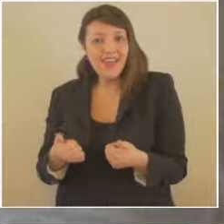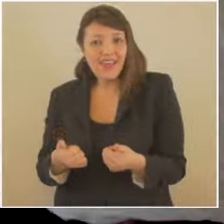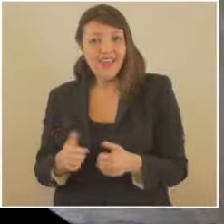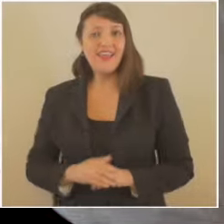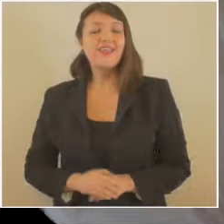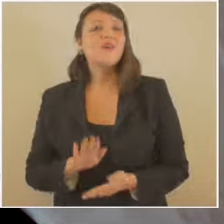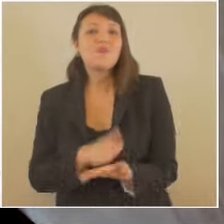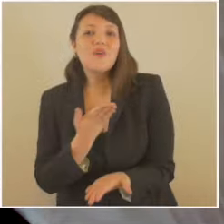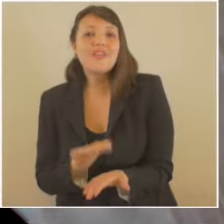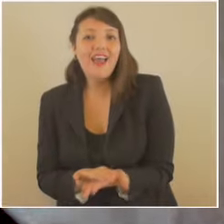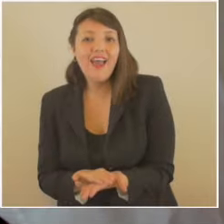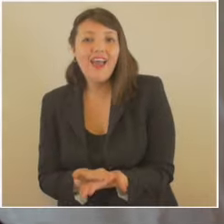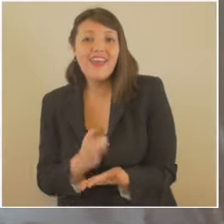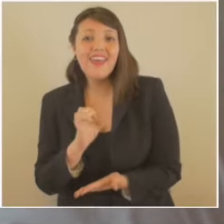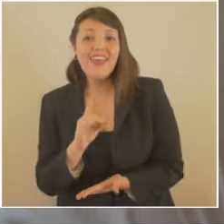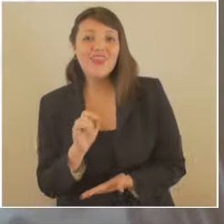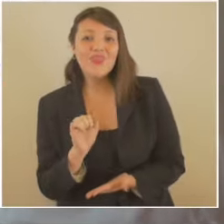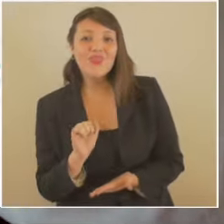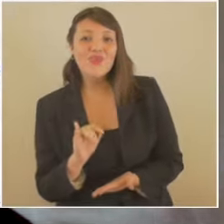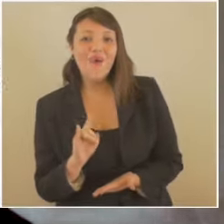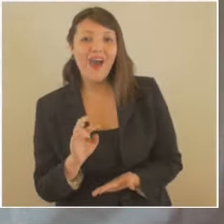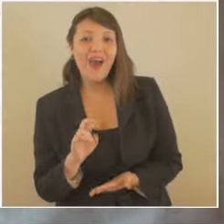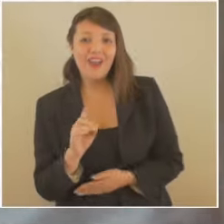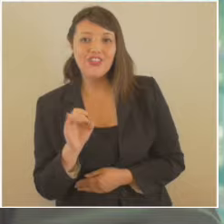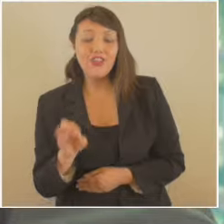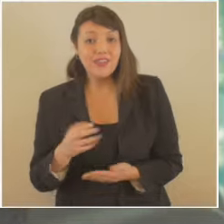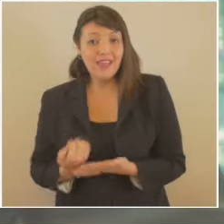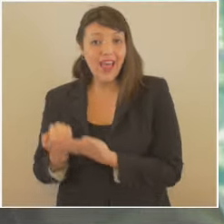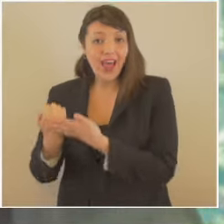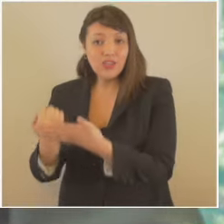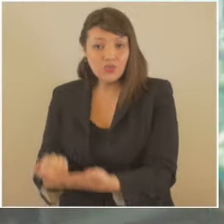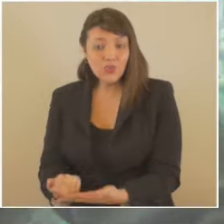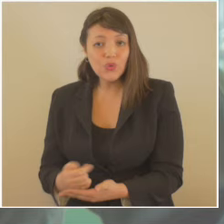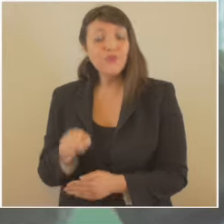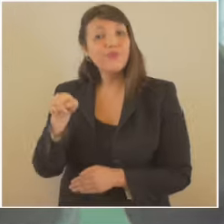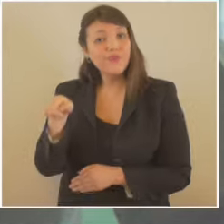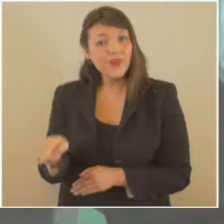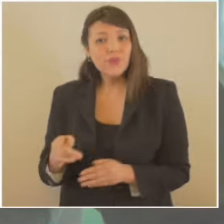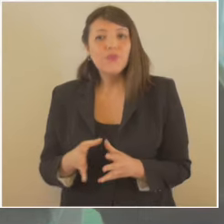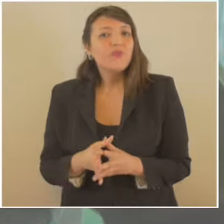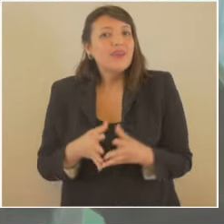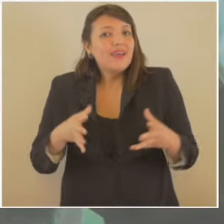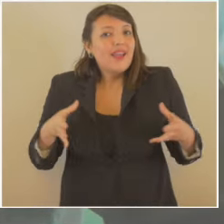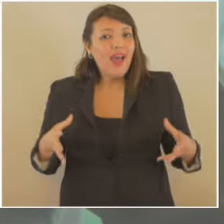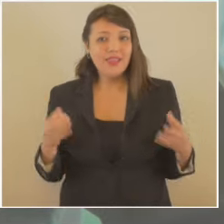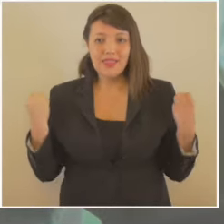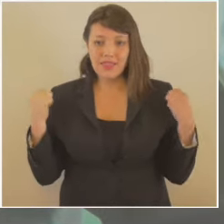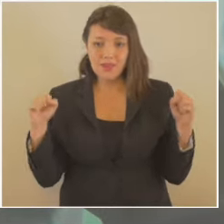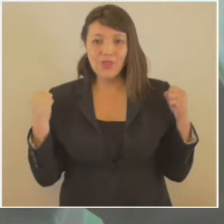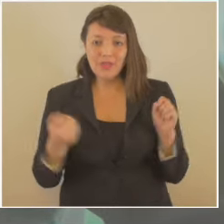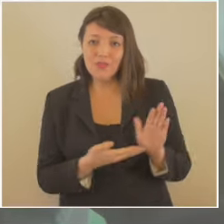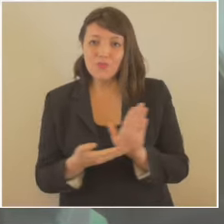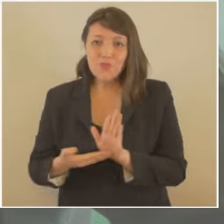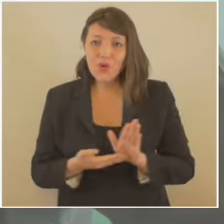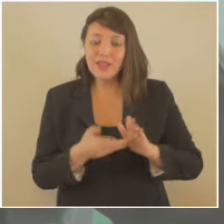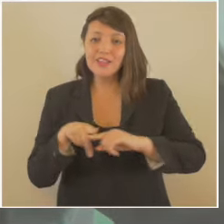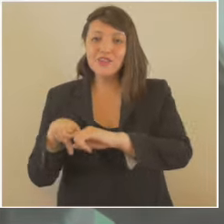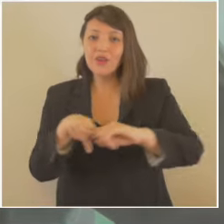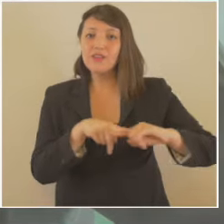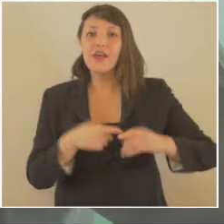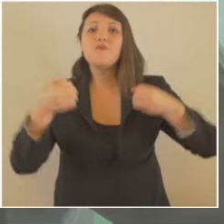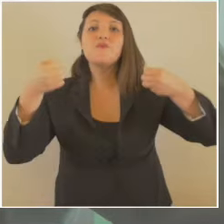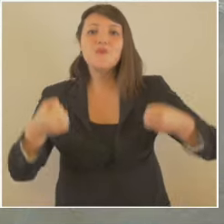¿Cómo está ahí, Eduardo? ¿Todo bien? ¿Te ayudo? Sí. Eduardo es un gran deportista que nos demuestra que nuestra sociedad puede